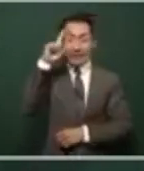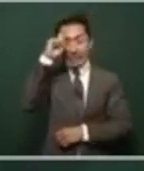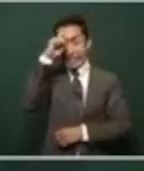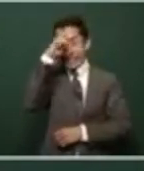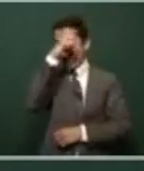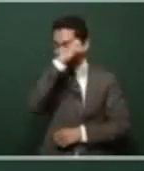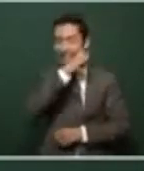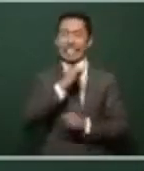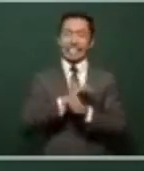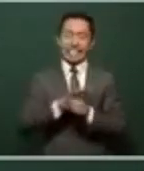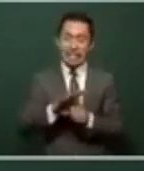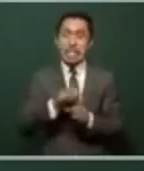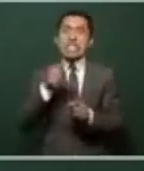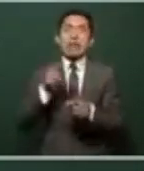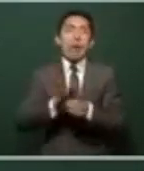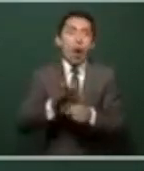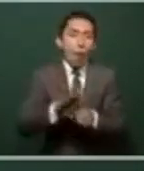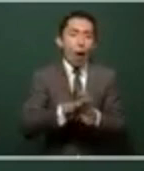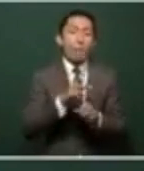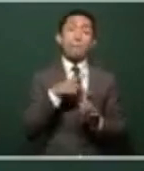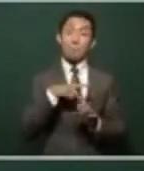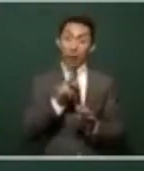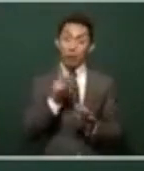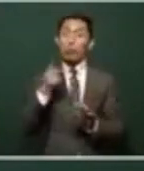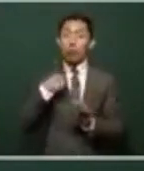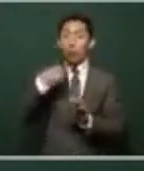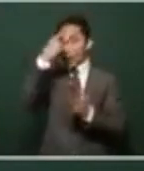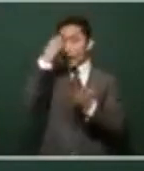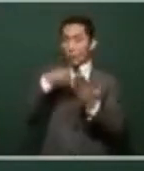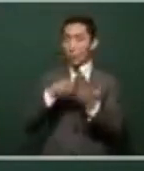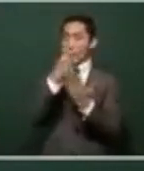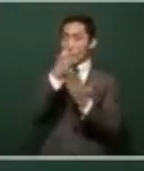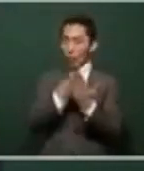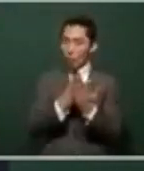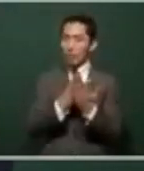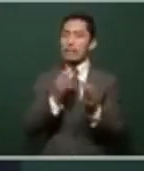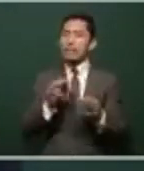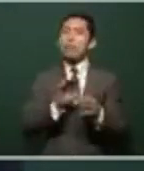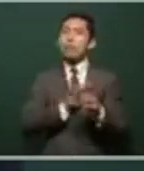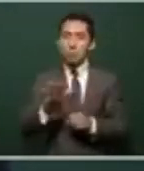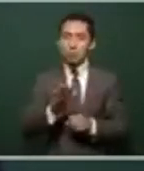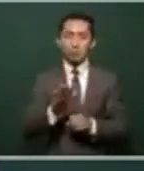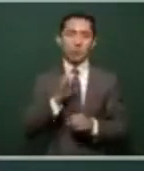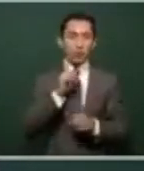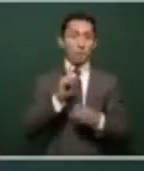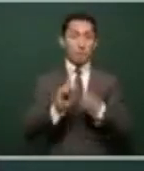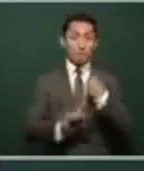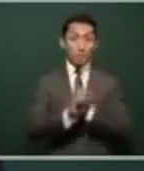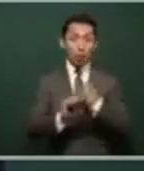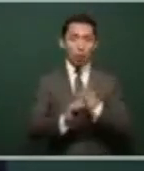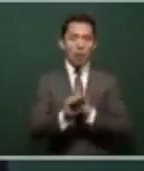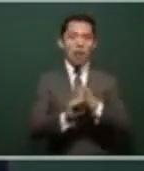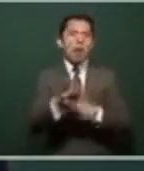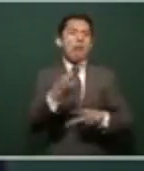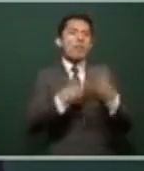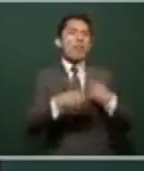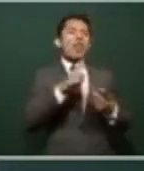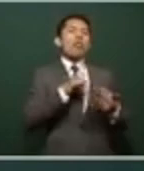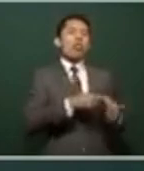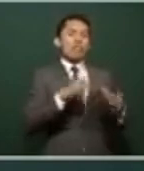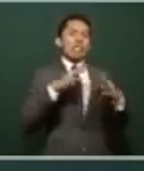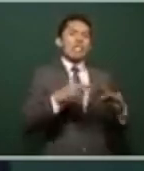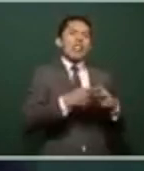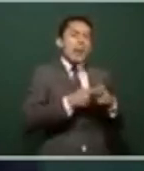complicado. Sin embargo, yo creo que la estrategia es la correcta, es atender el problema de raíz, atender el problema